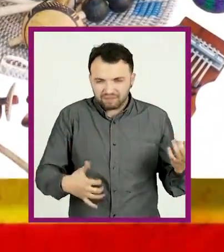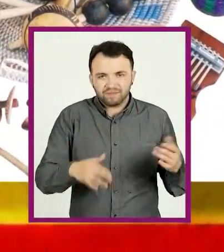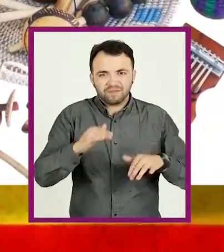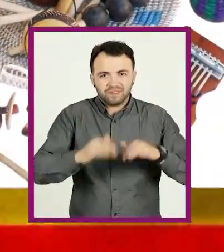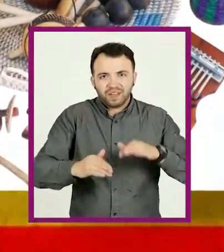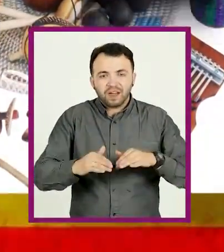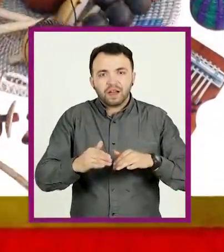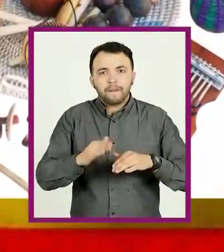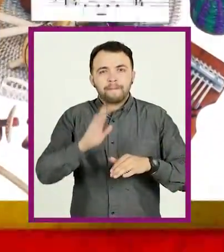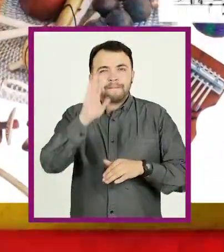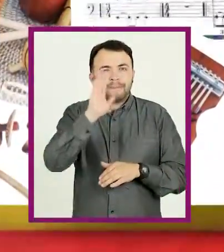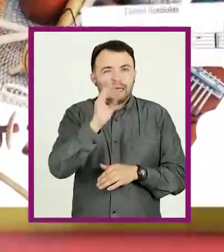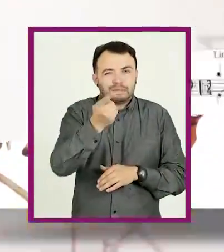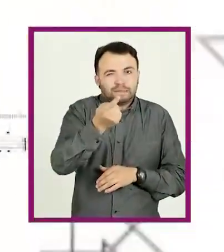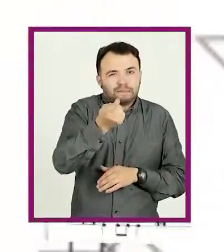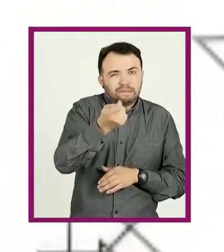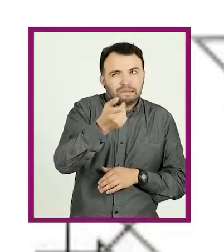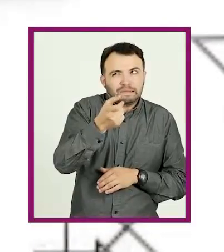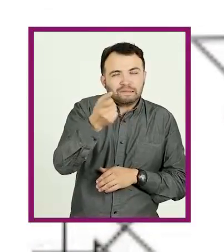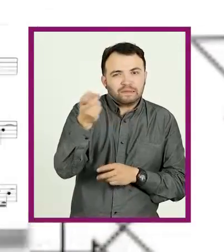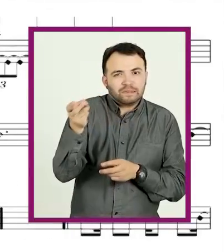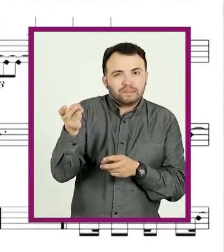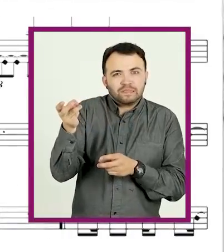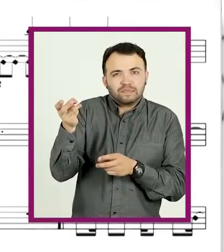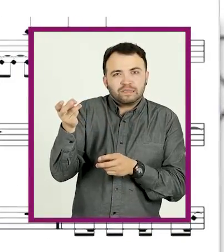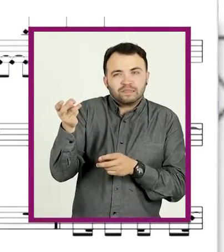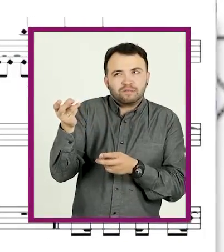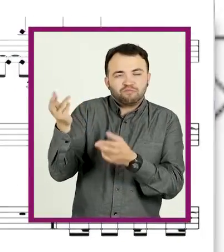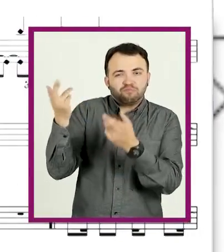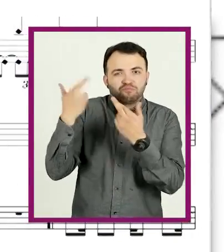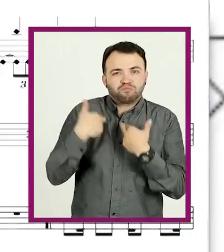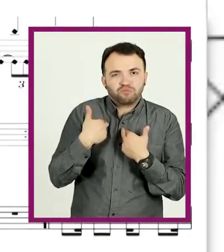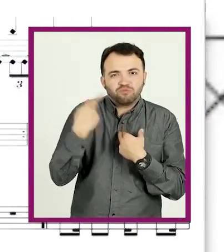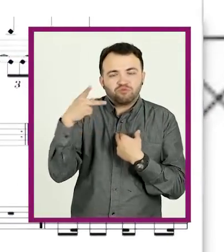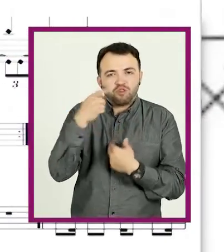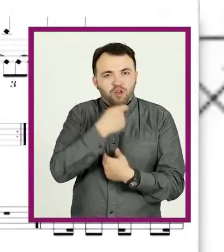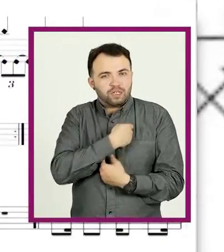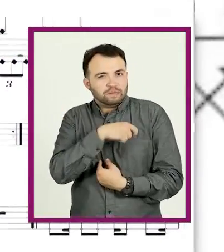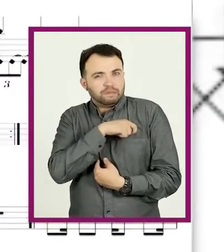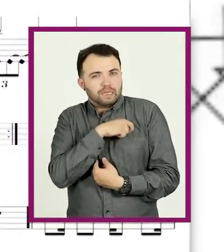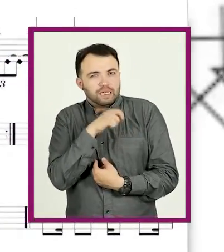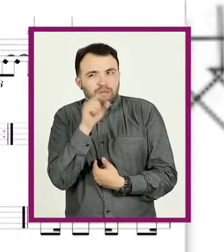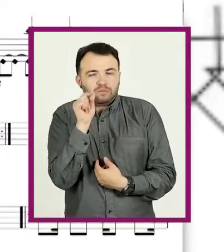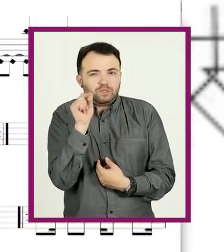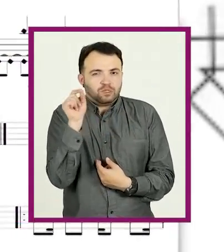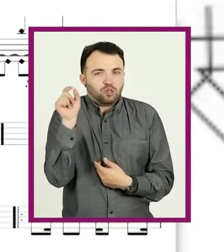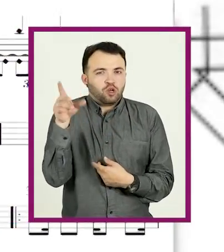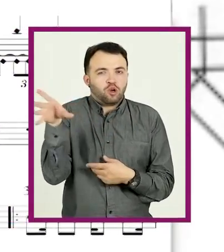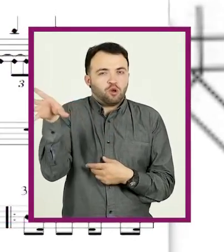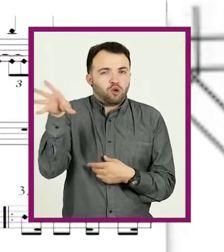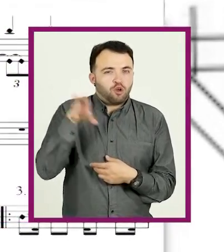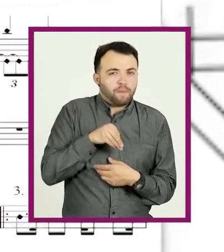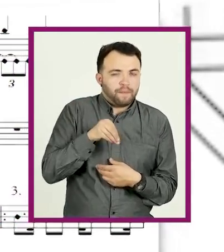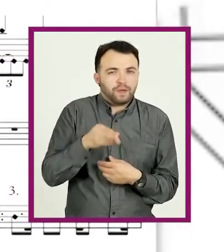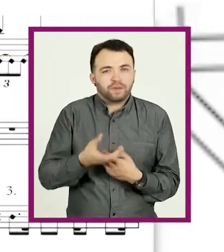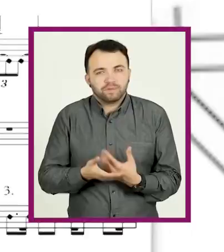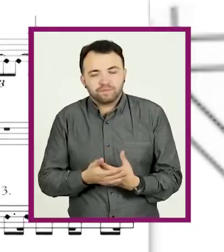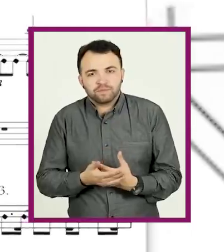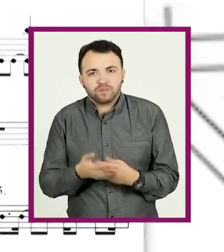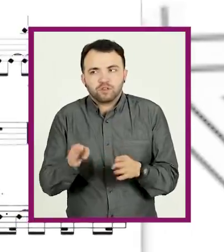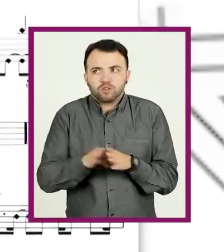España, por decirlo así. Está el uso de la sesquiáltera o hemiola, es decir, es una pieza